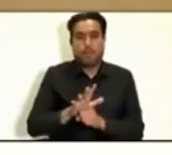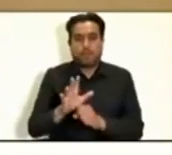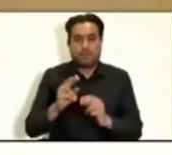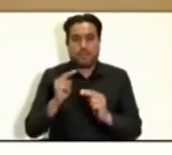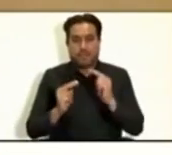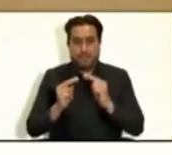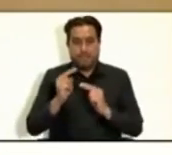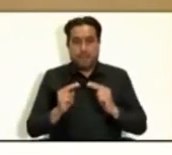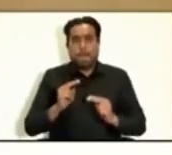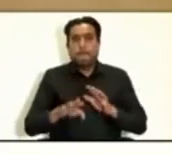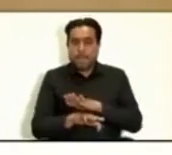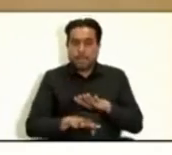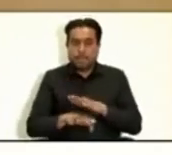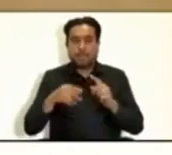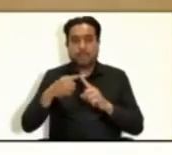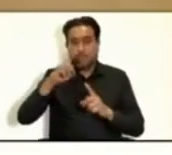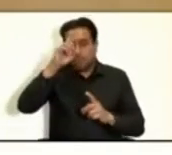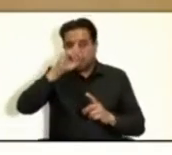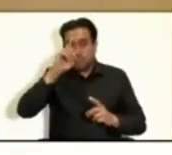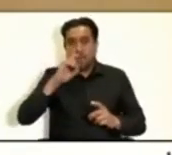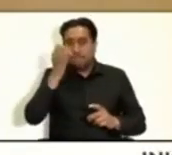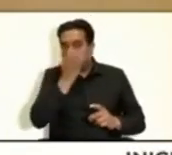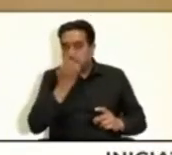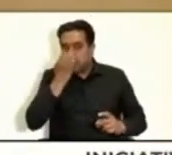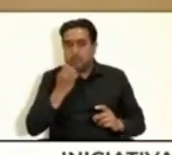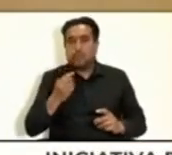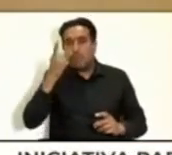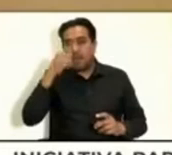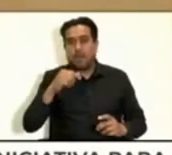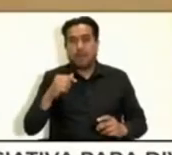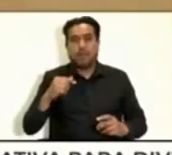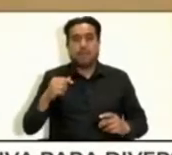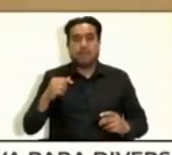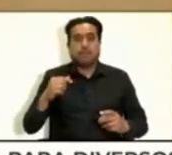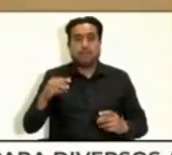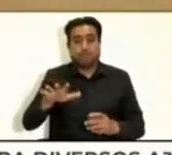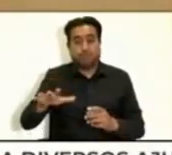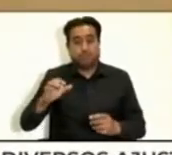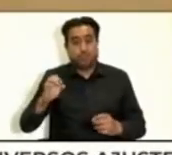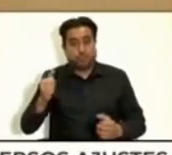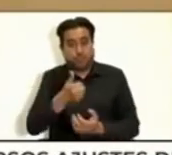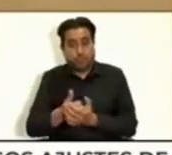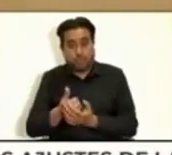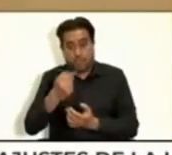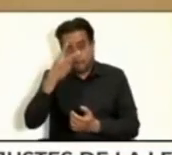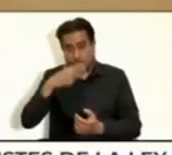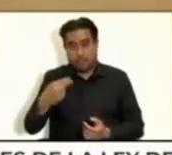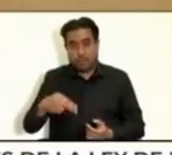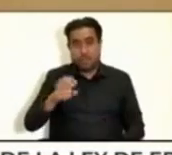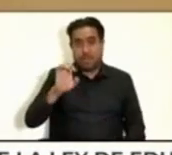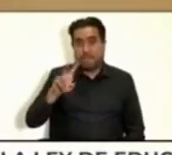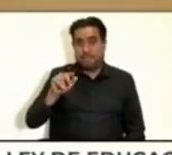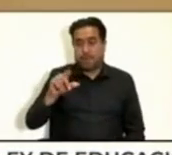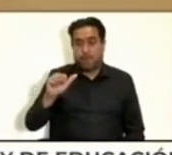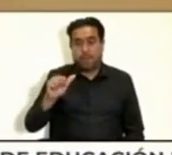de acuerdo con el consejo de evaluación de desarrollo social de la ciudad de méxico evalúa ciudad de mexico el